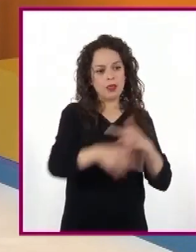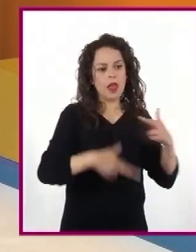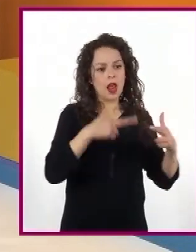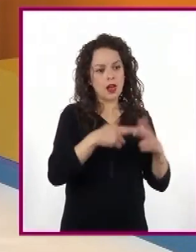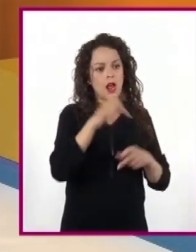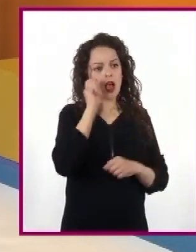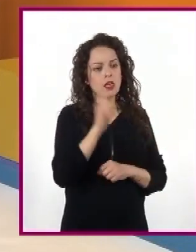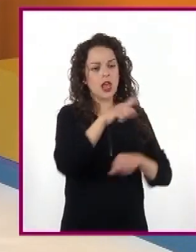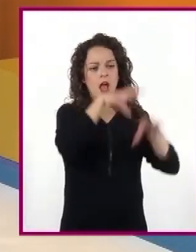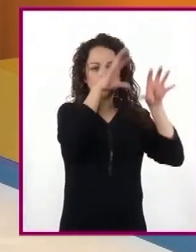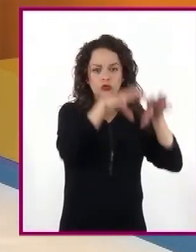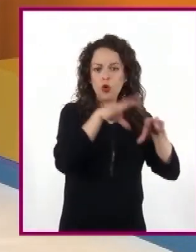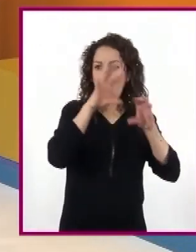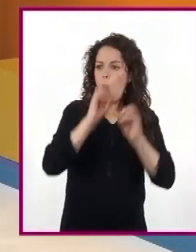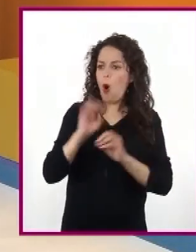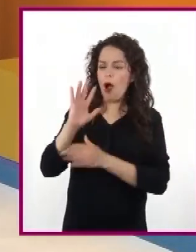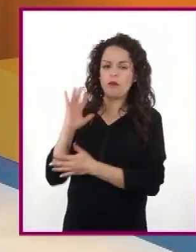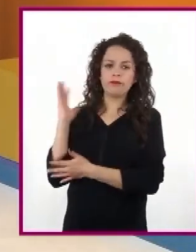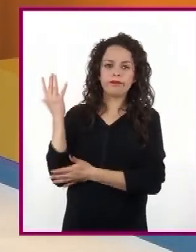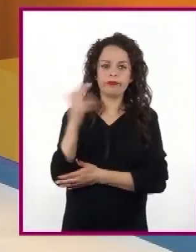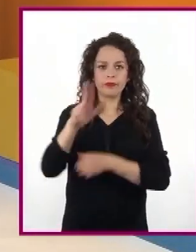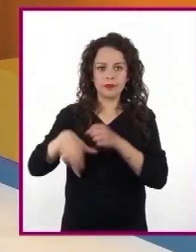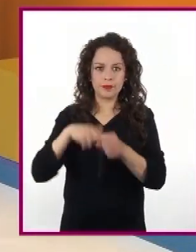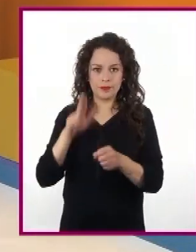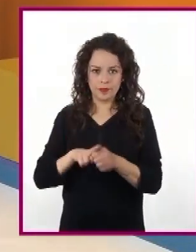de acuerdo a la clasificación de Köppen.